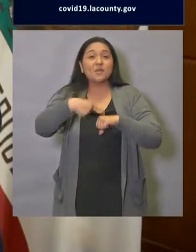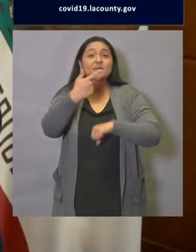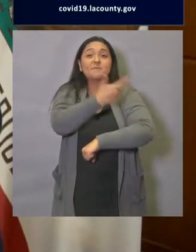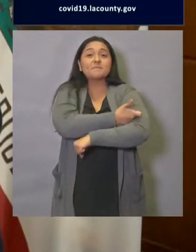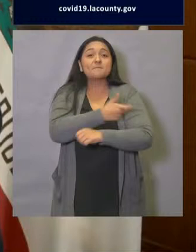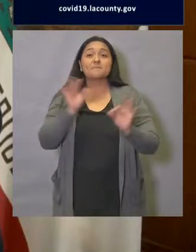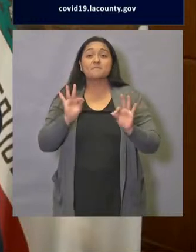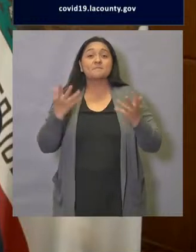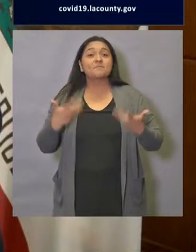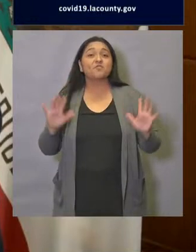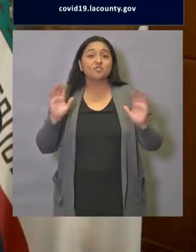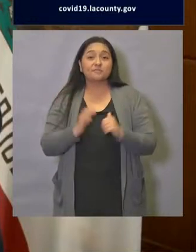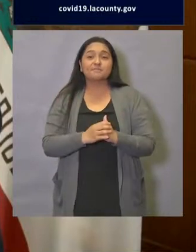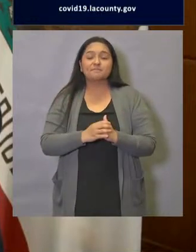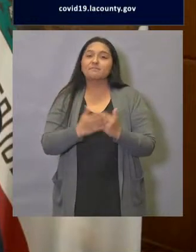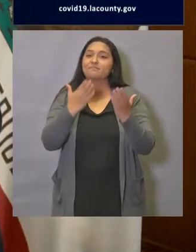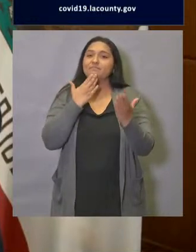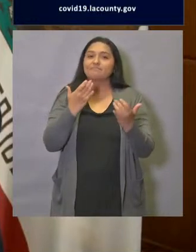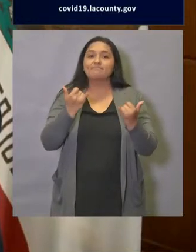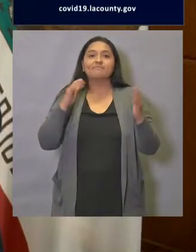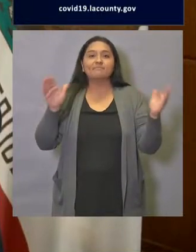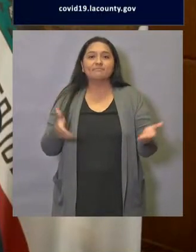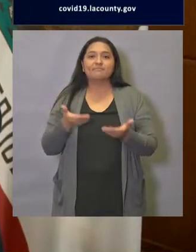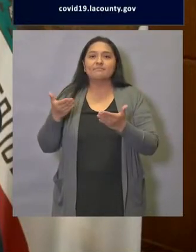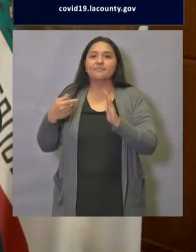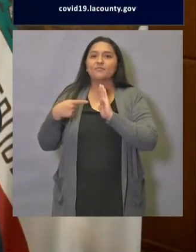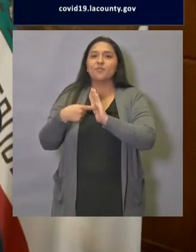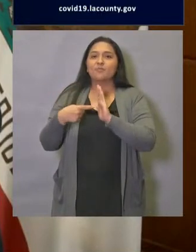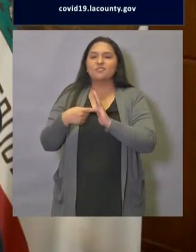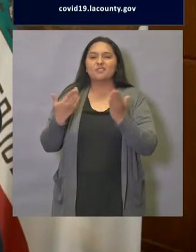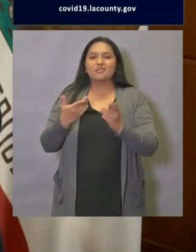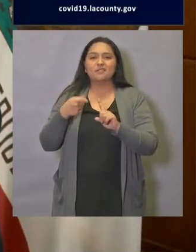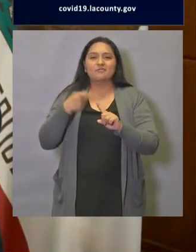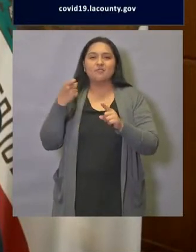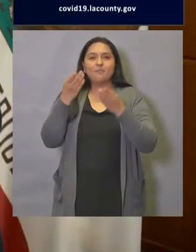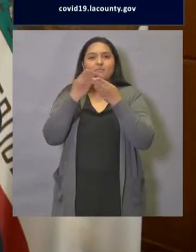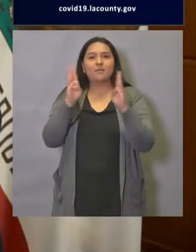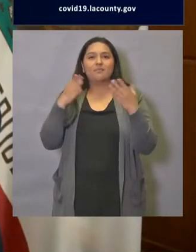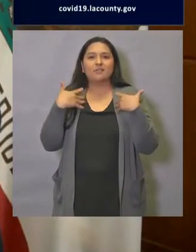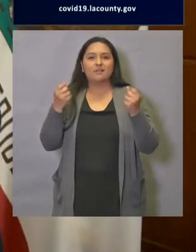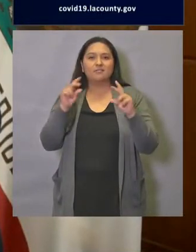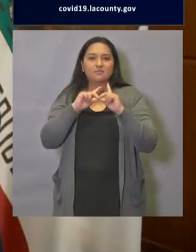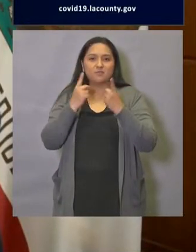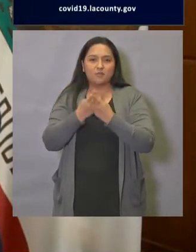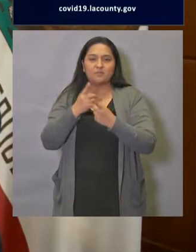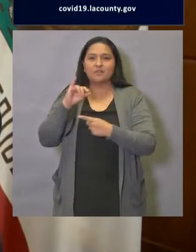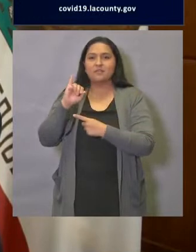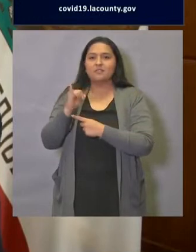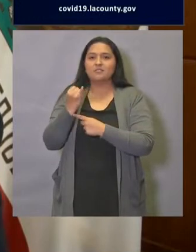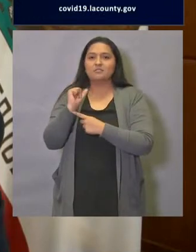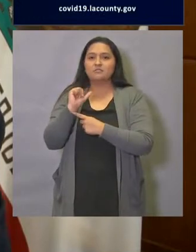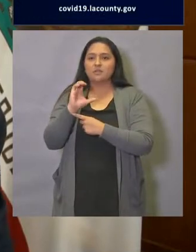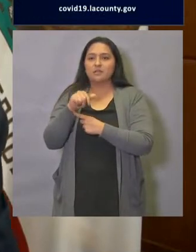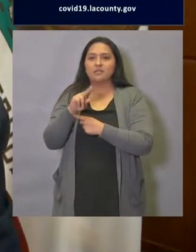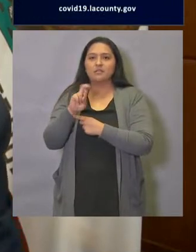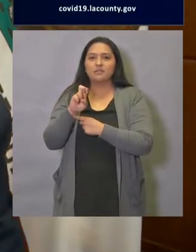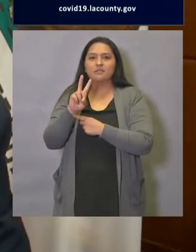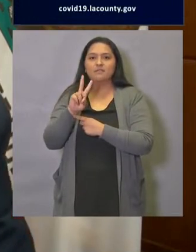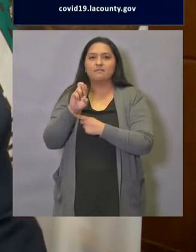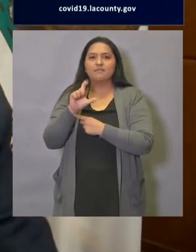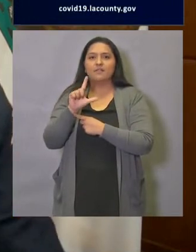me gustaría presentarles a la representante del Departamento de Salud Pública, Jacqueline Valenzuela.